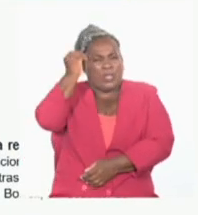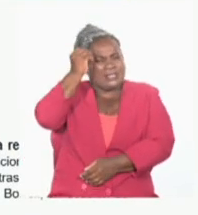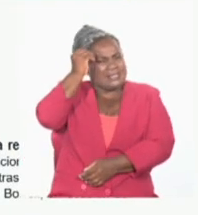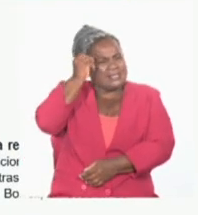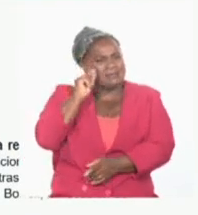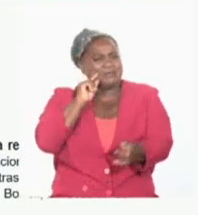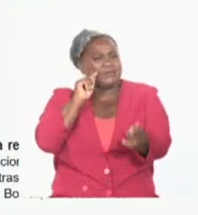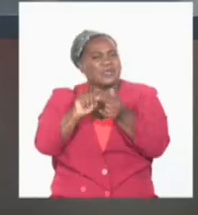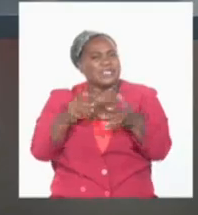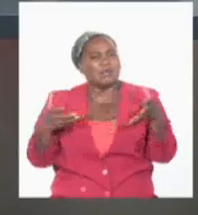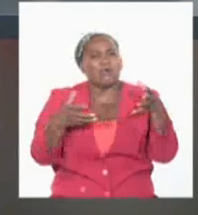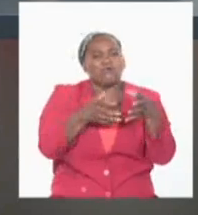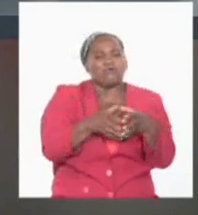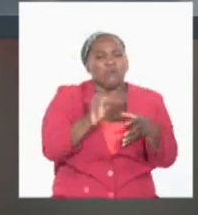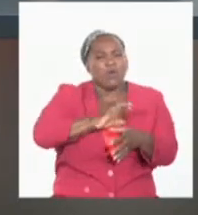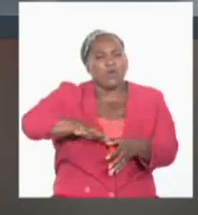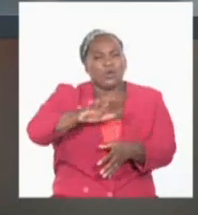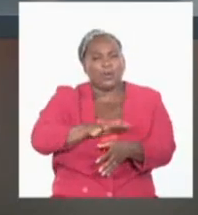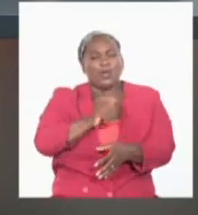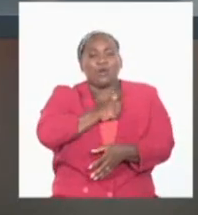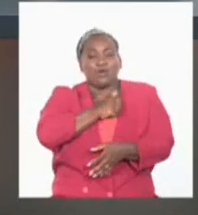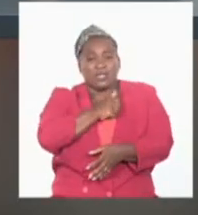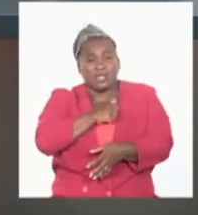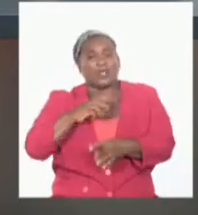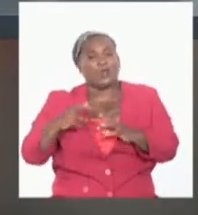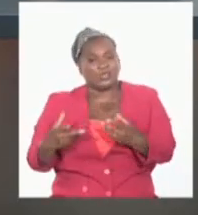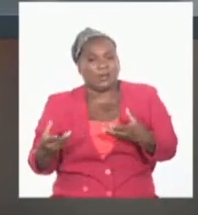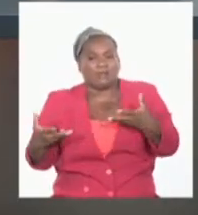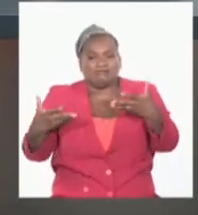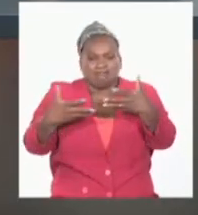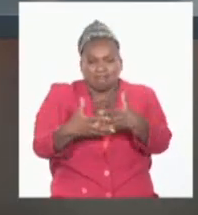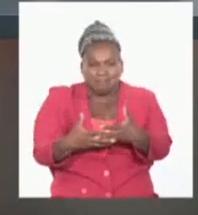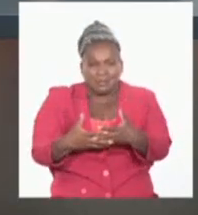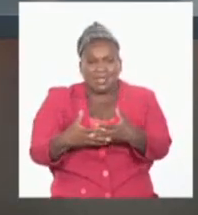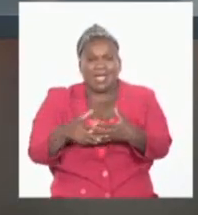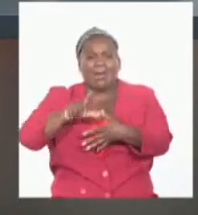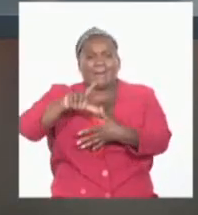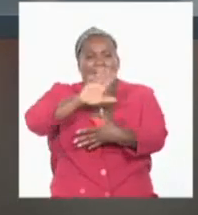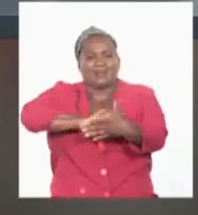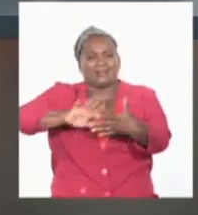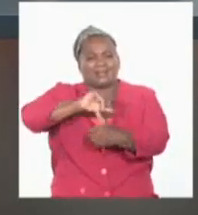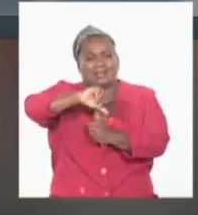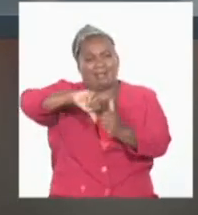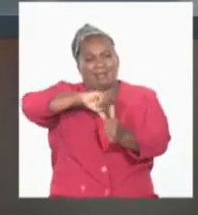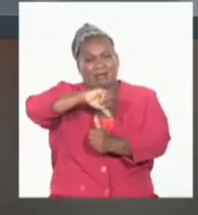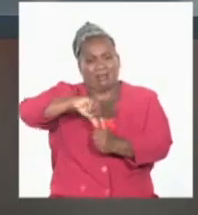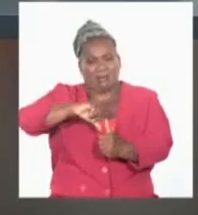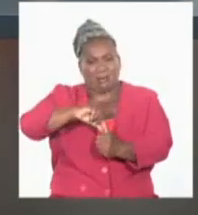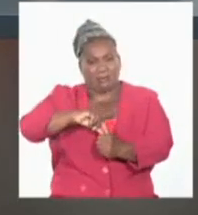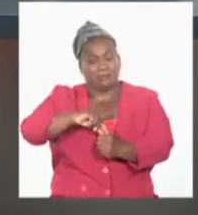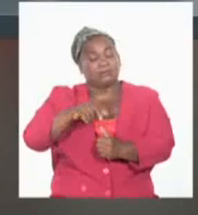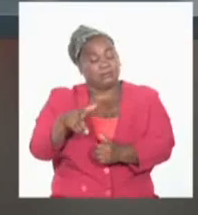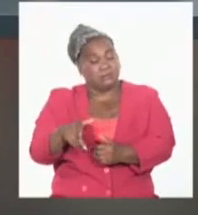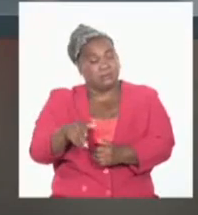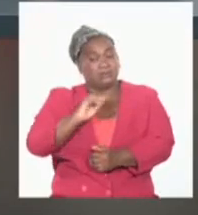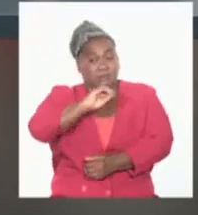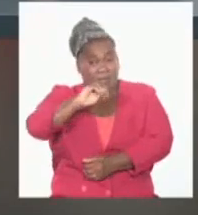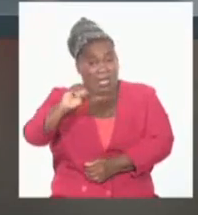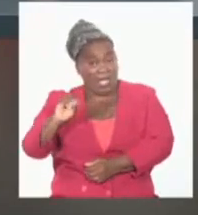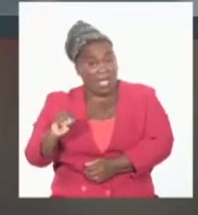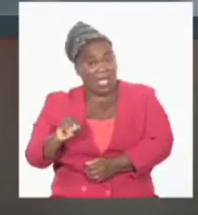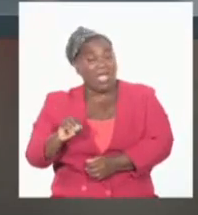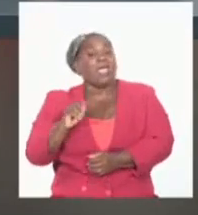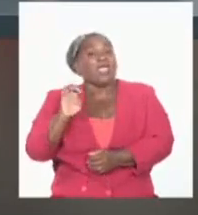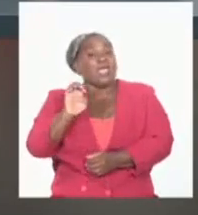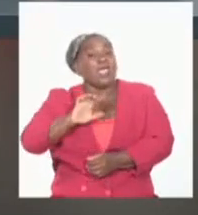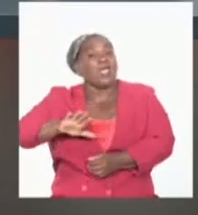de una Unión Europea que busca relanzar sus relaciones con América Latina y el Caribe. Llamamos a los eurodiputados a respetar